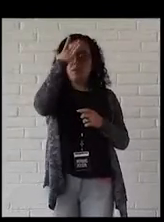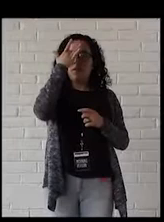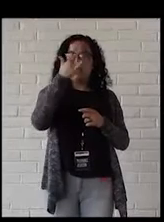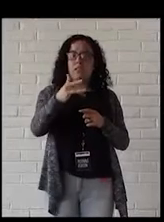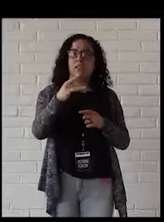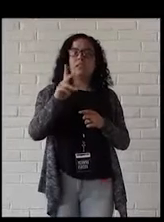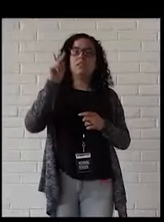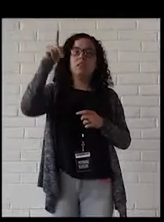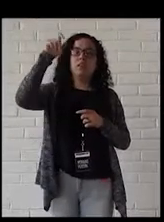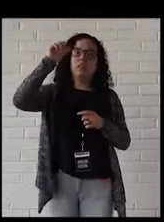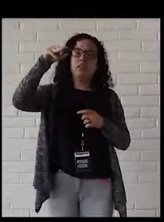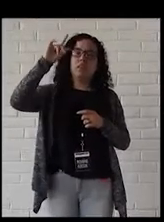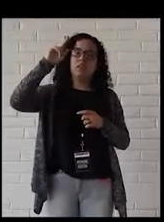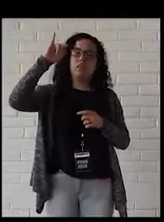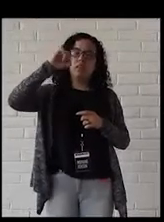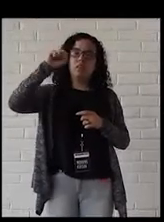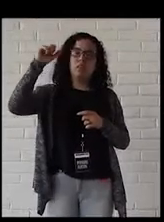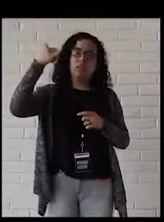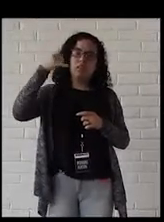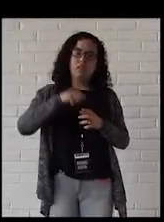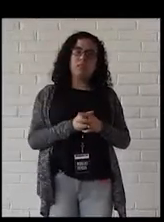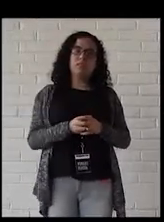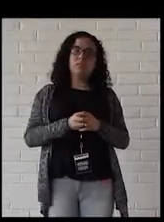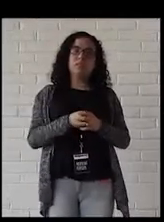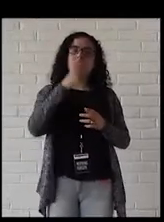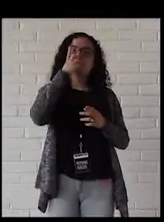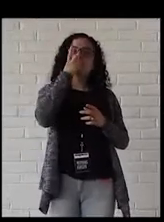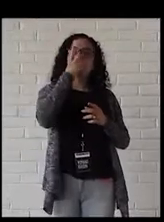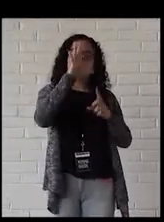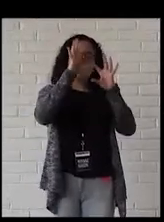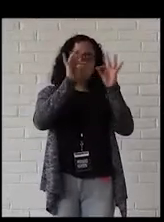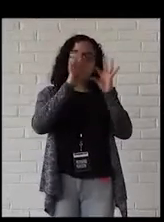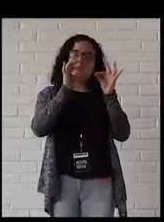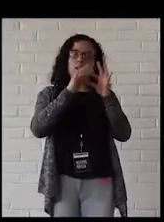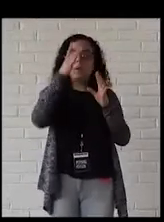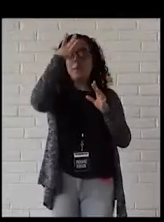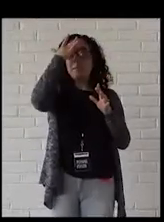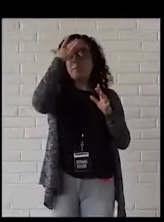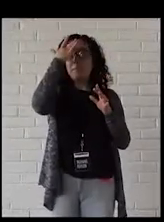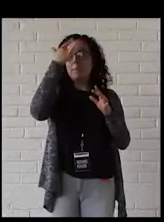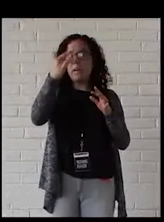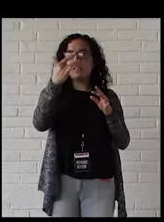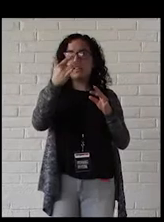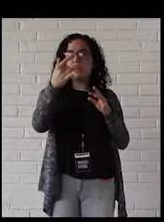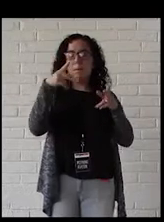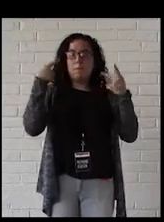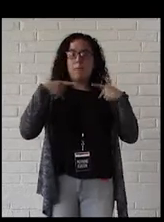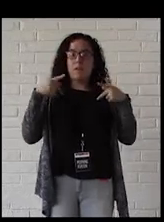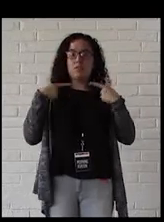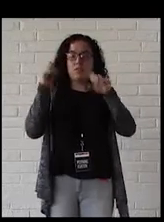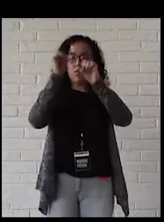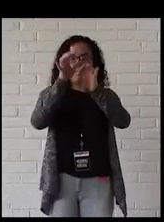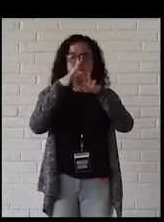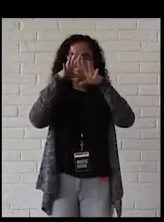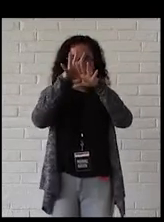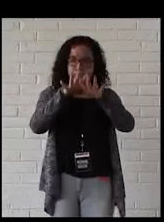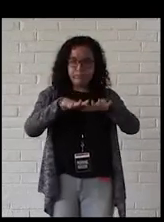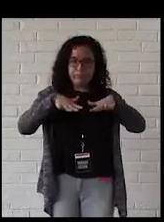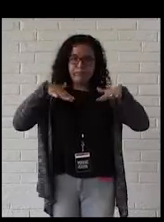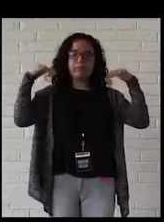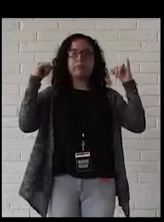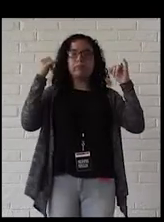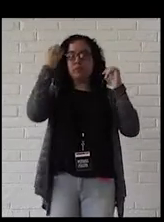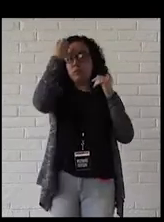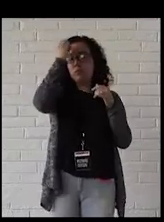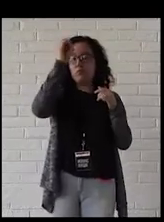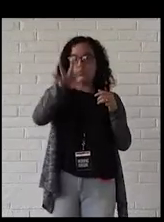Ken Kesey. Él dice que la magia entra a la mente del espectador, crea una ruptura, deja que